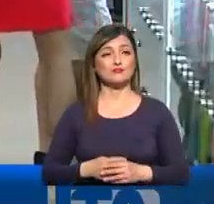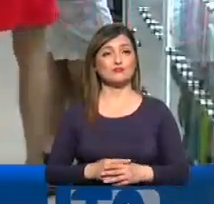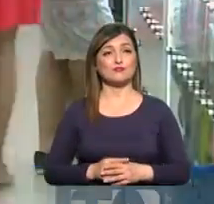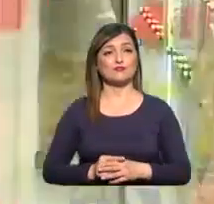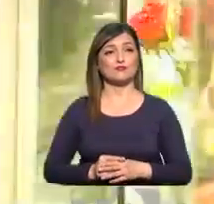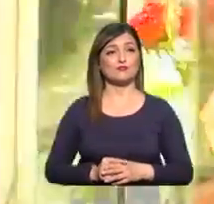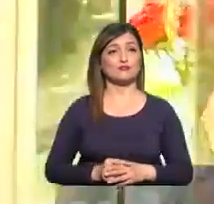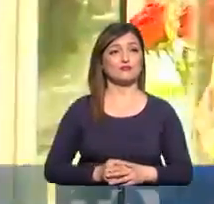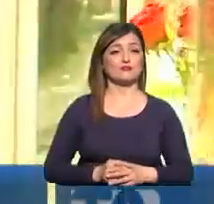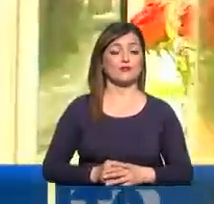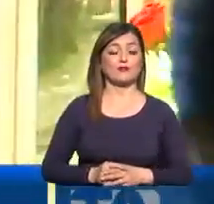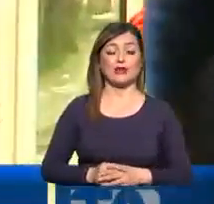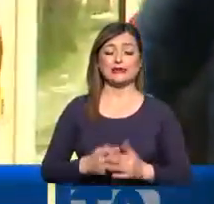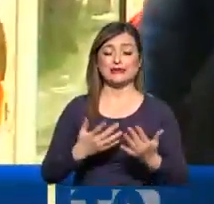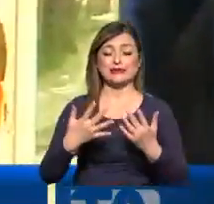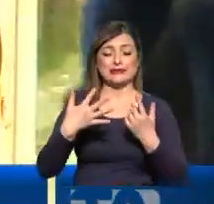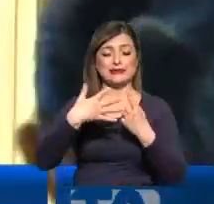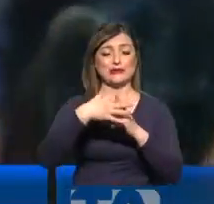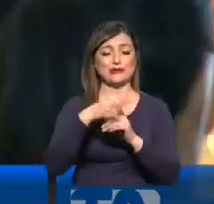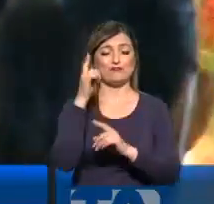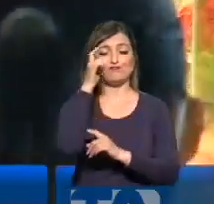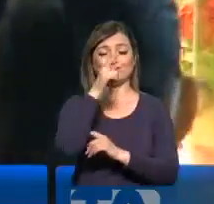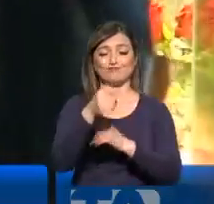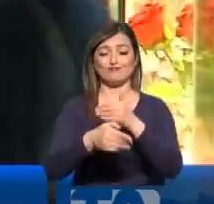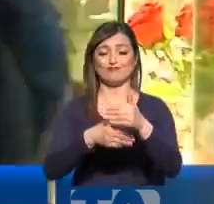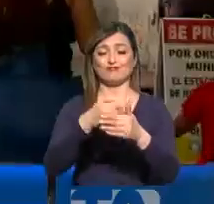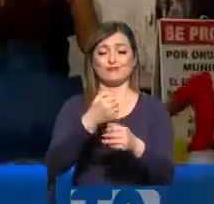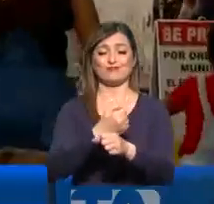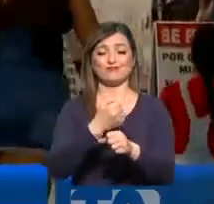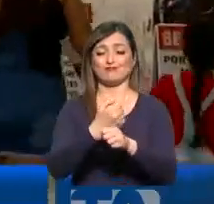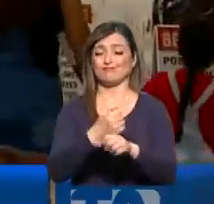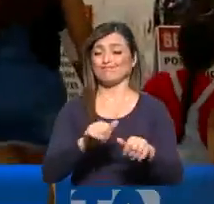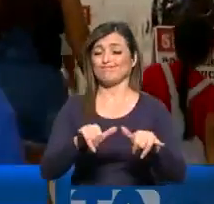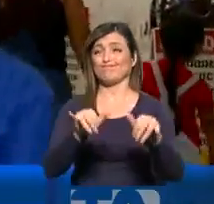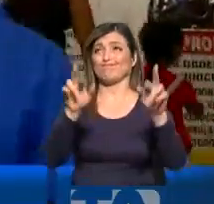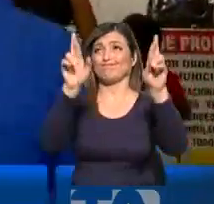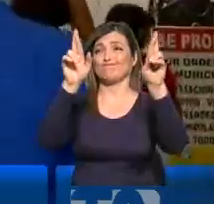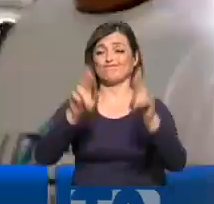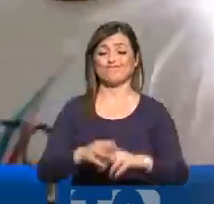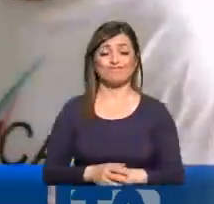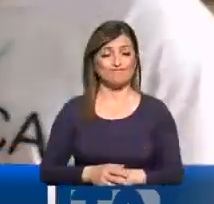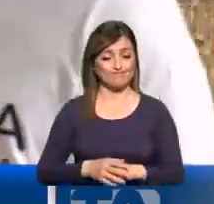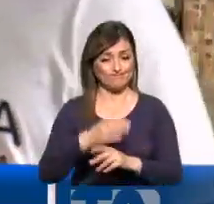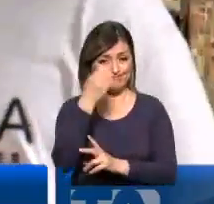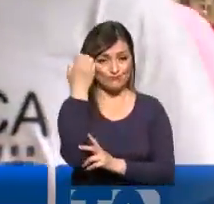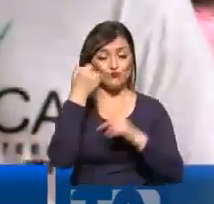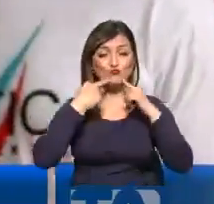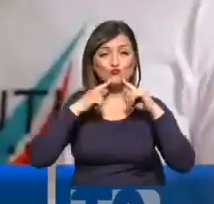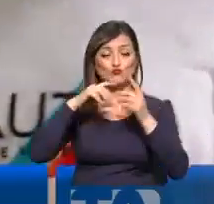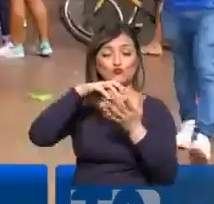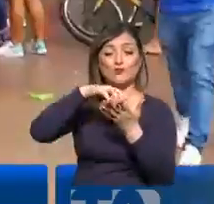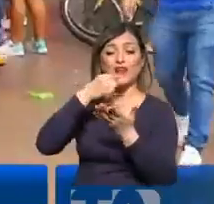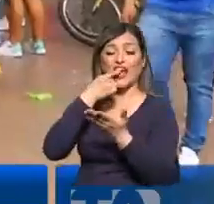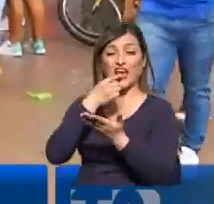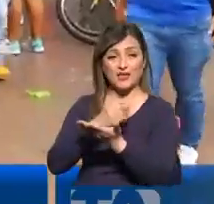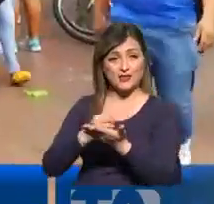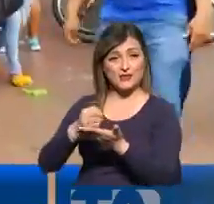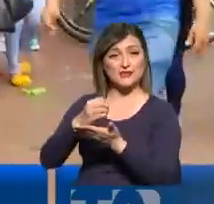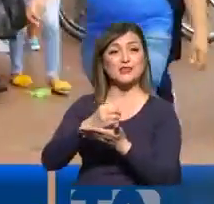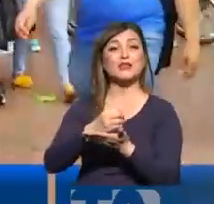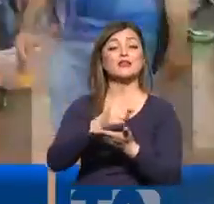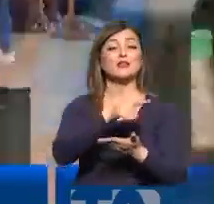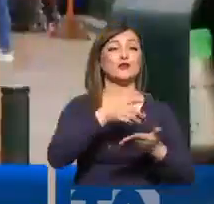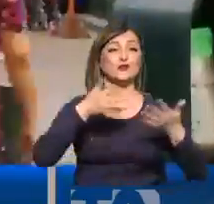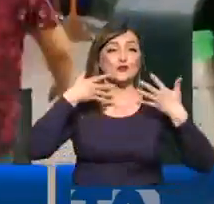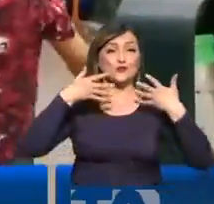situación no se complique en los próximos días para seguir laborando. El estado de excepción focalizado para la provincia del Oro y la ciudad de